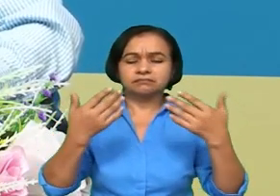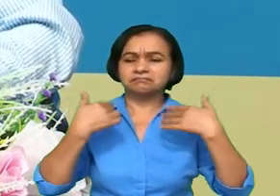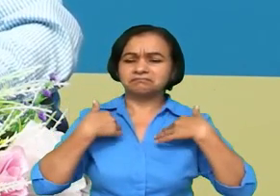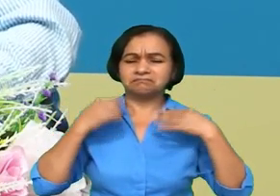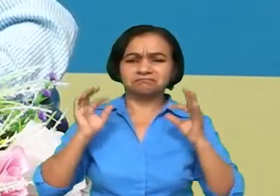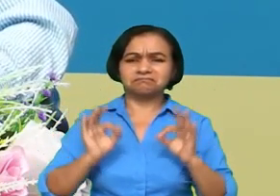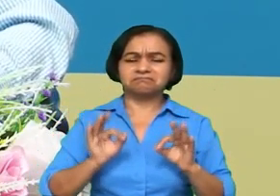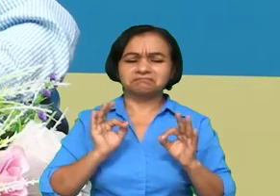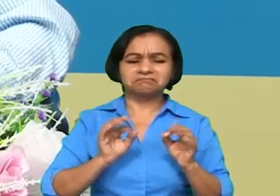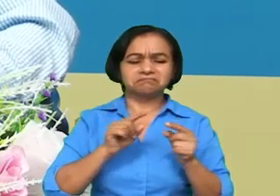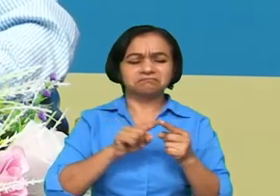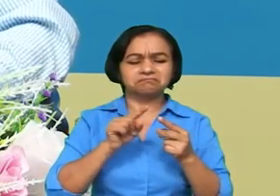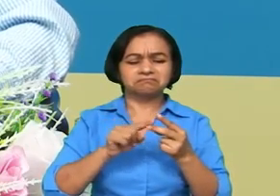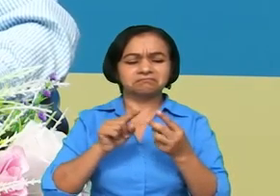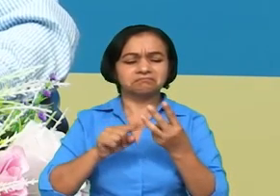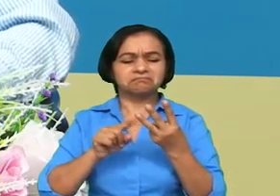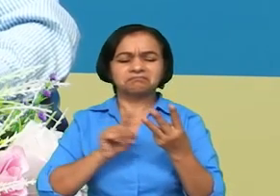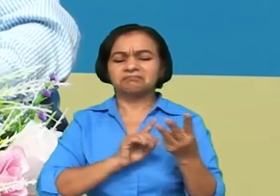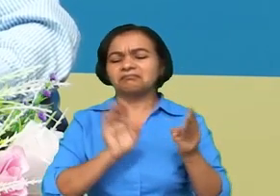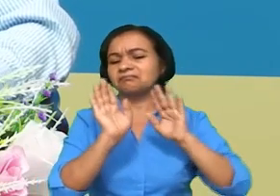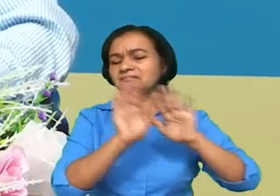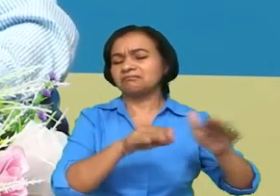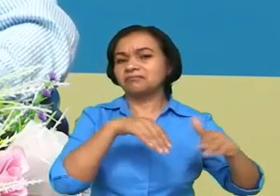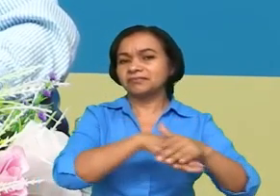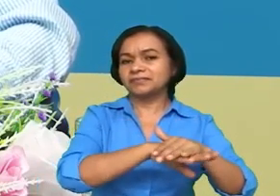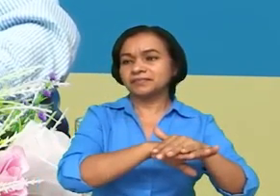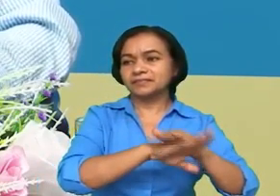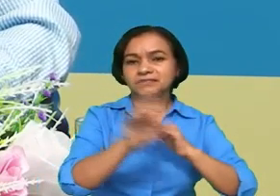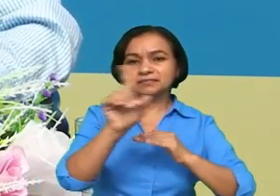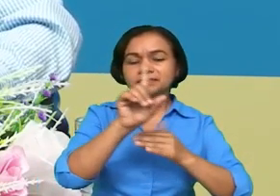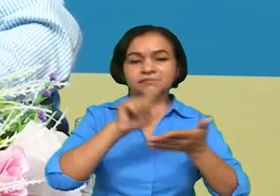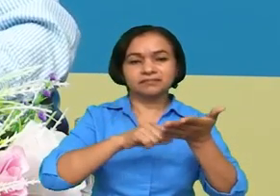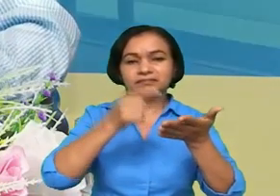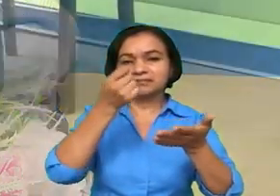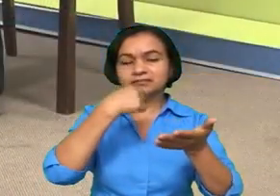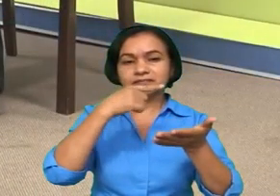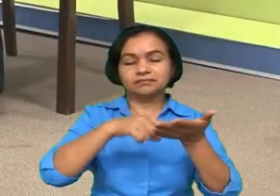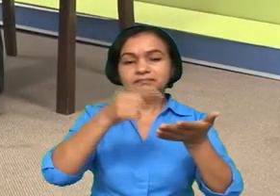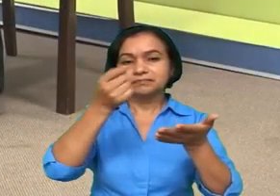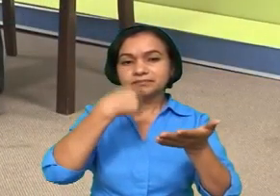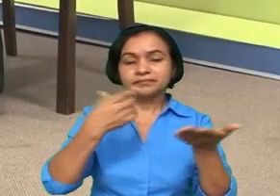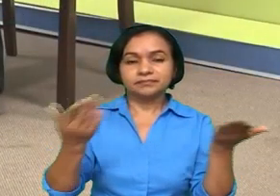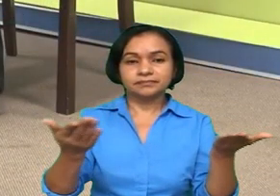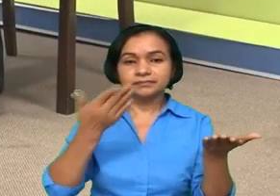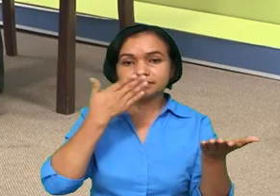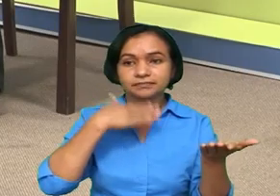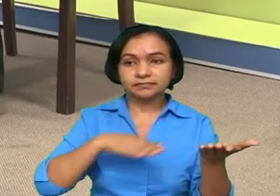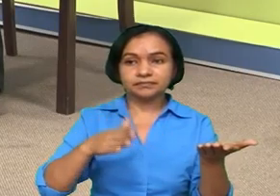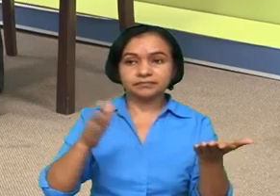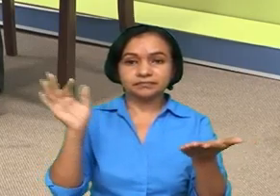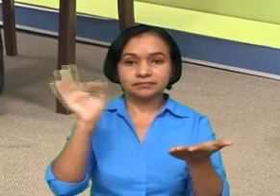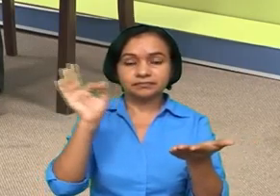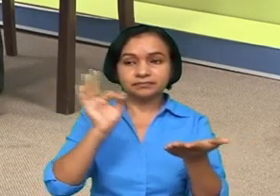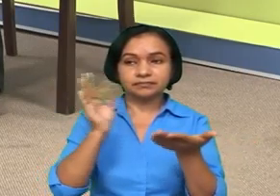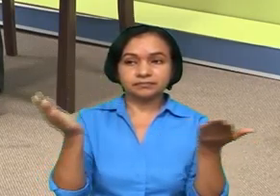bien, ya, adiós medicamento, lo guardan. Y eso está mal porque de alguna manera